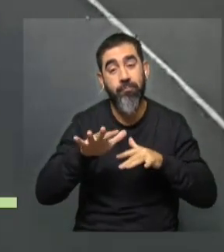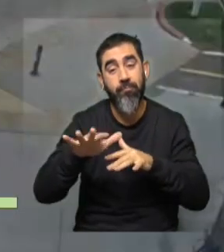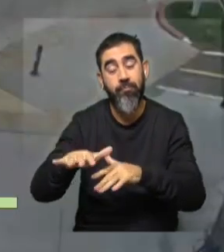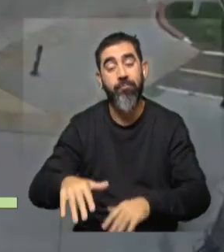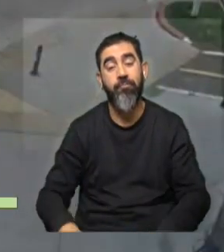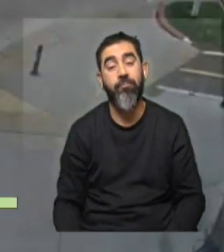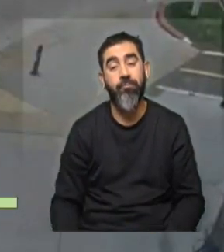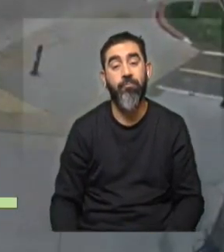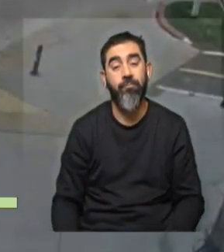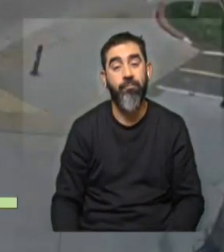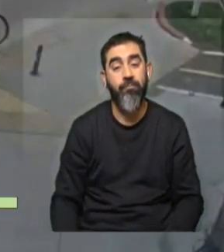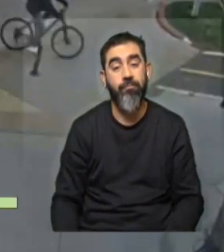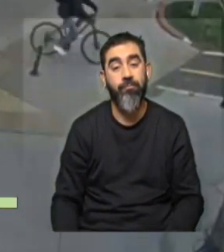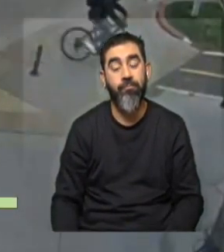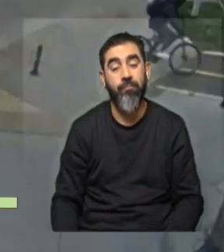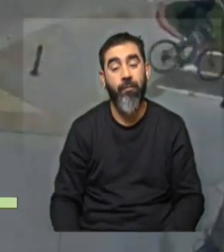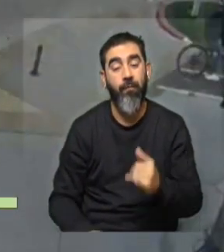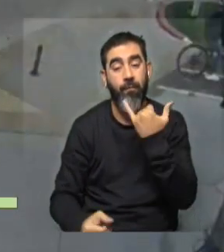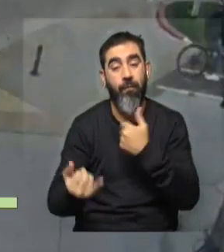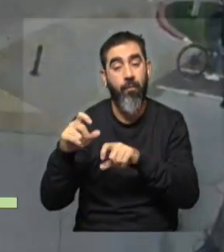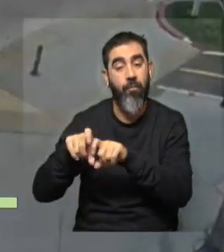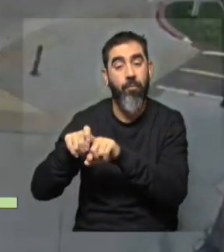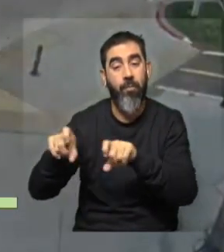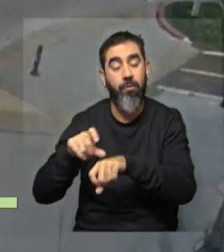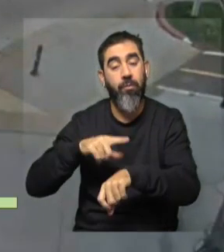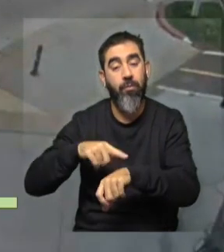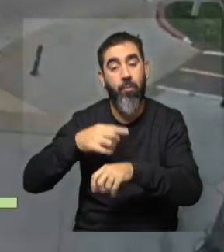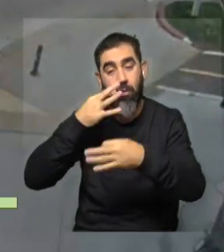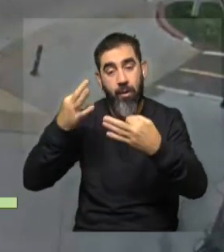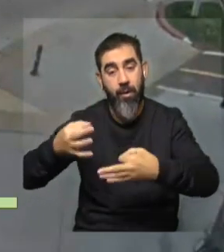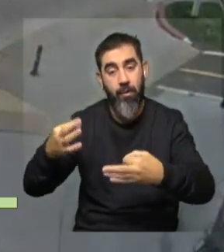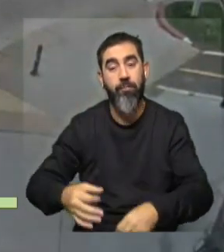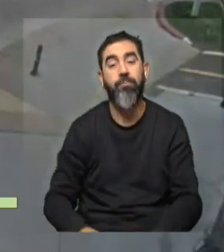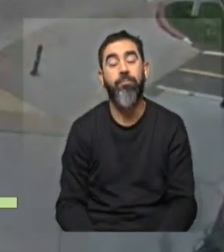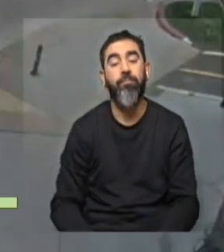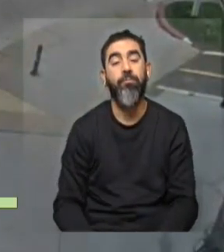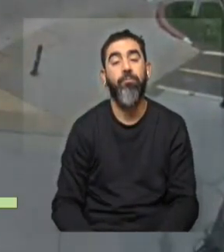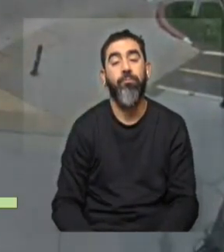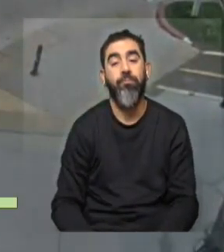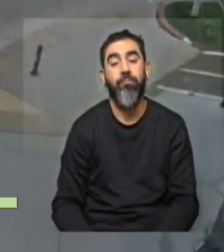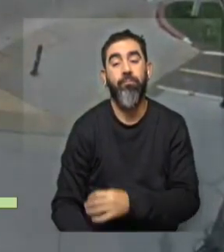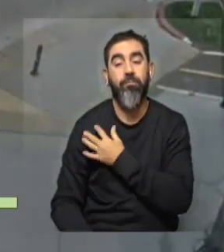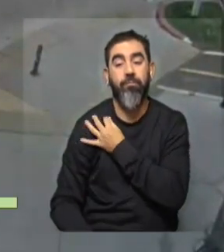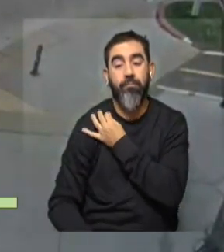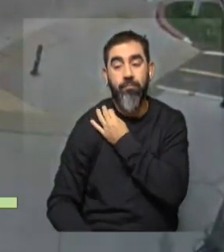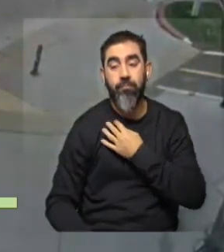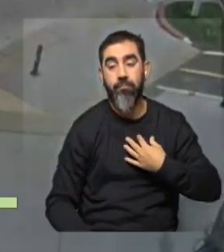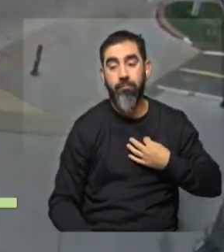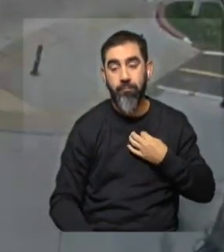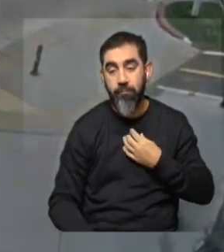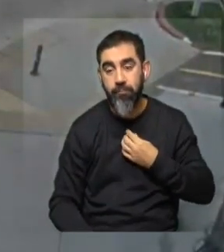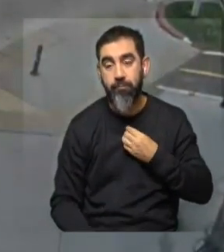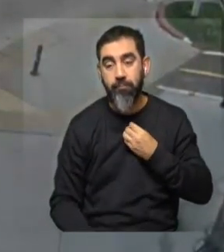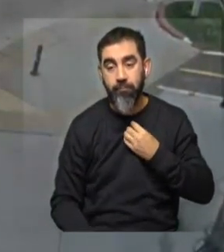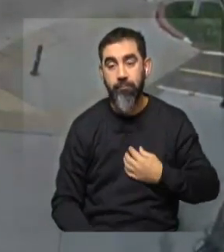pero bueno como decíamos arroba gmtránsito@gma de transporte lo que ocurre en tiempo real bueno así lo tiene para despejar cualquier tipo de